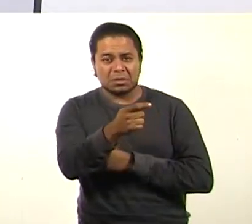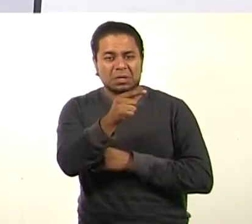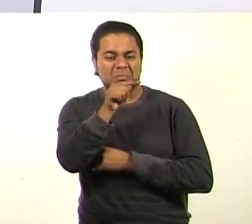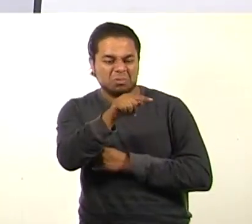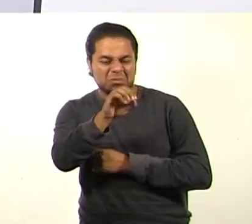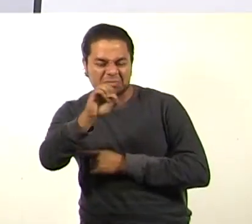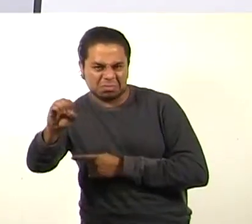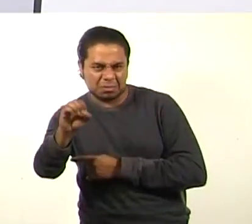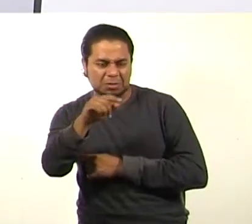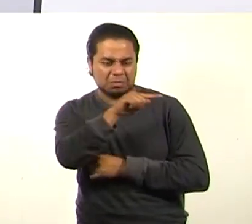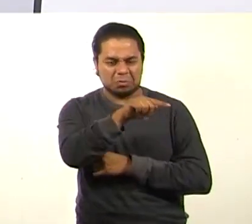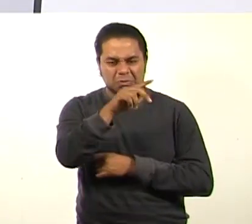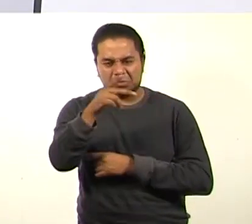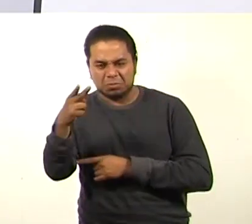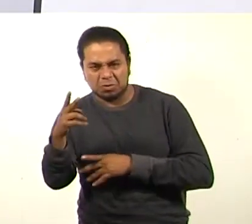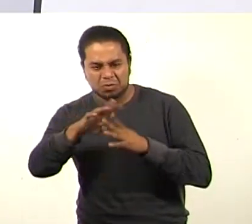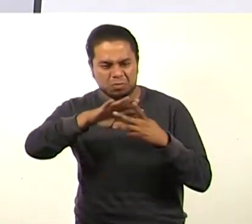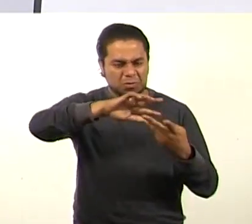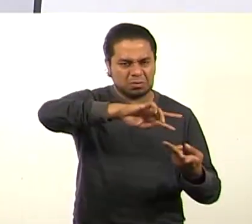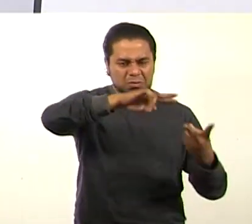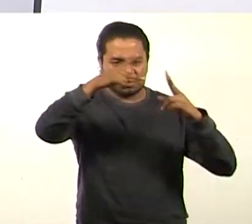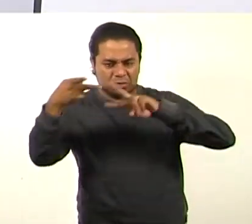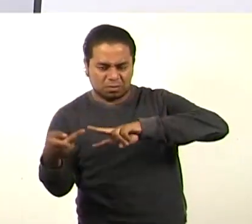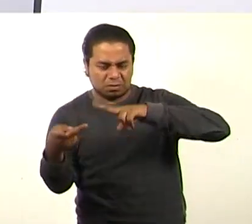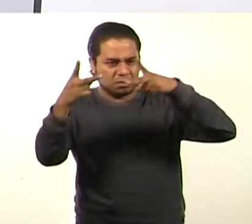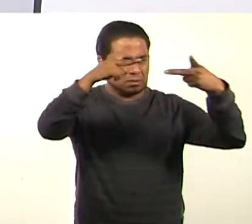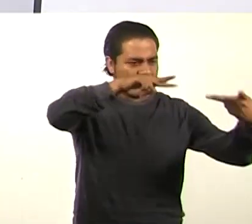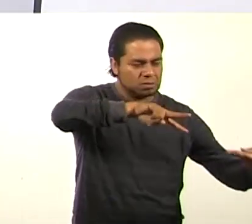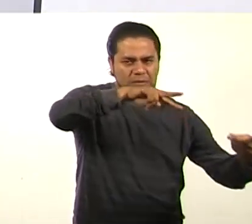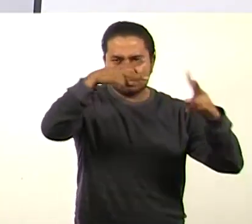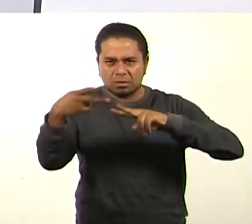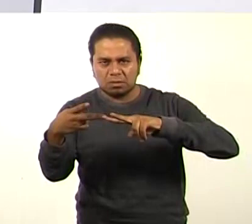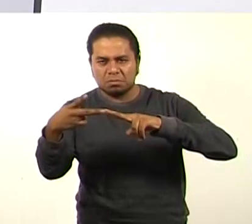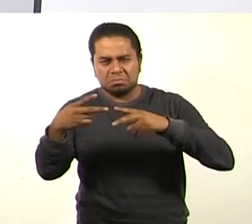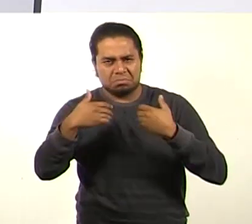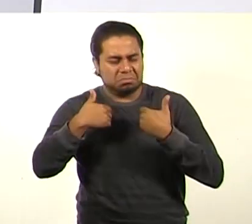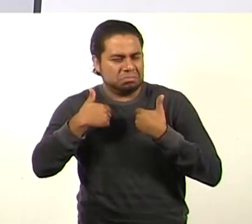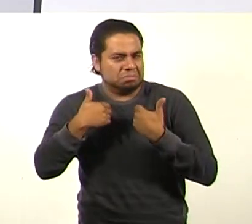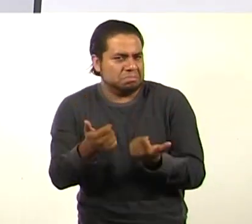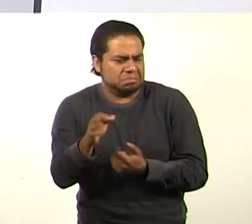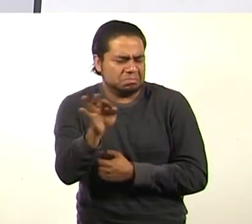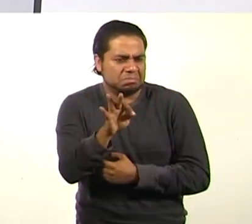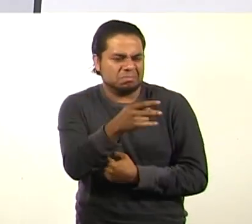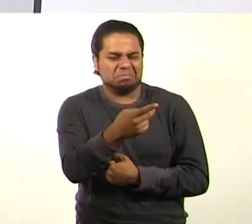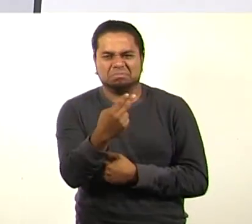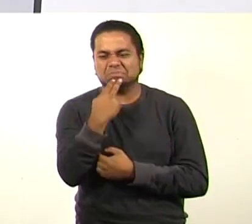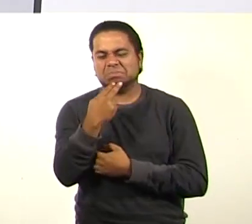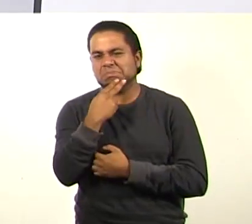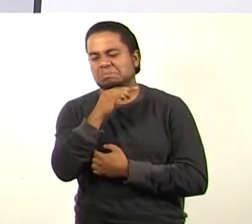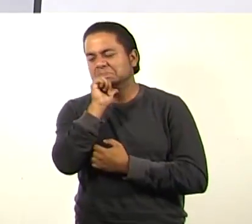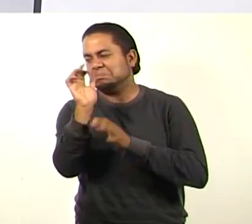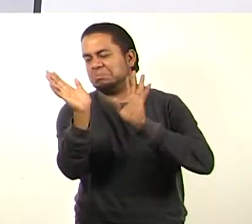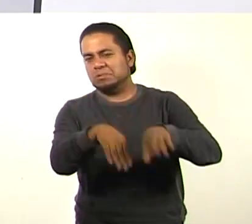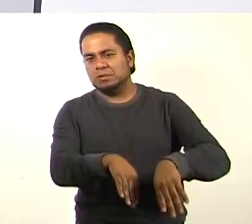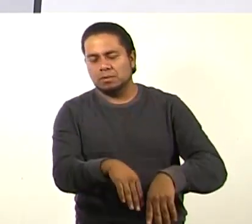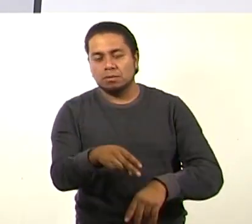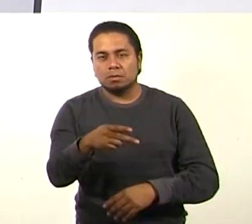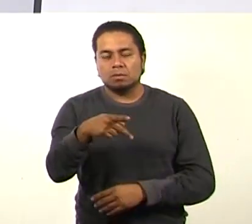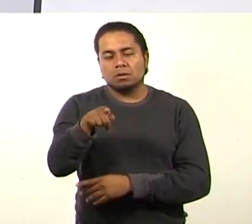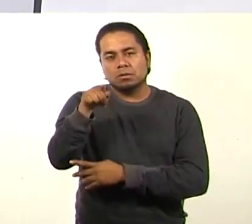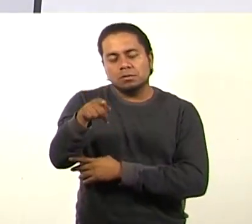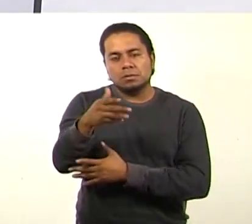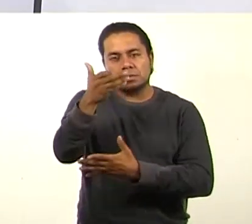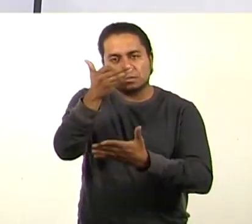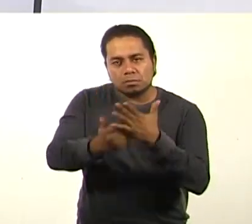decimales, ni cómo transformar decimales en fracciones y viceversa. O sea, eso no me sirve para nada. Pero a lo mejor no se han dado cuenta